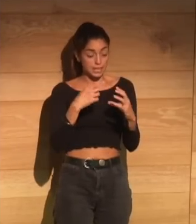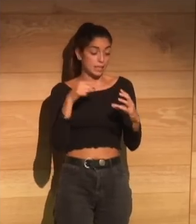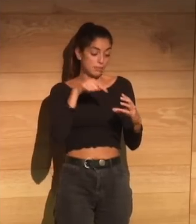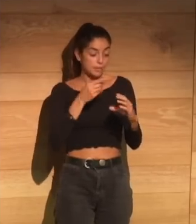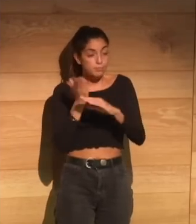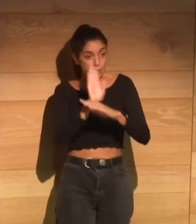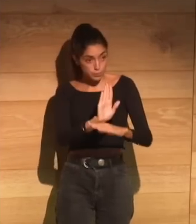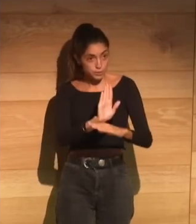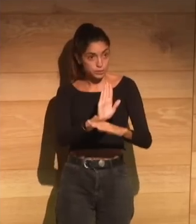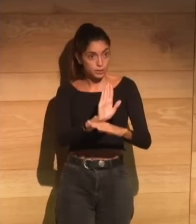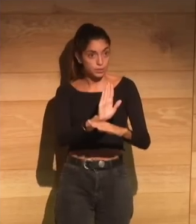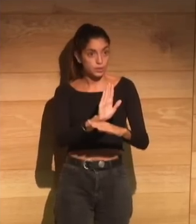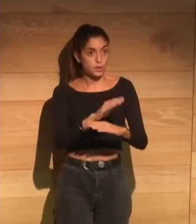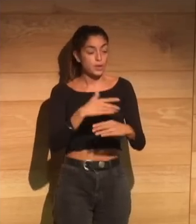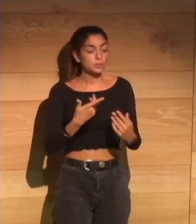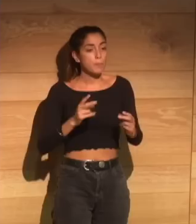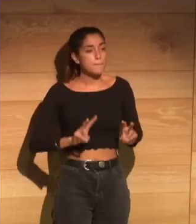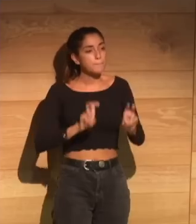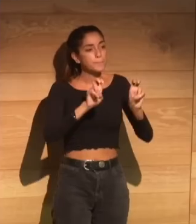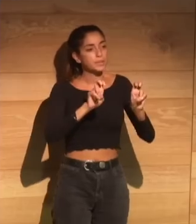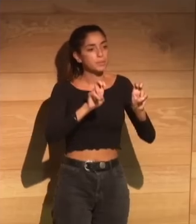un principio técnico